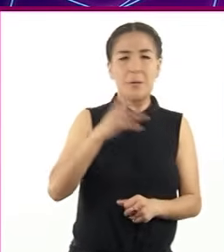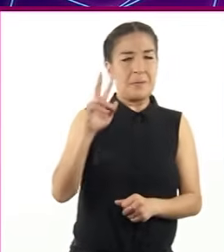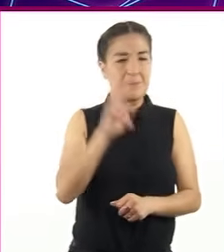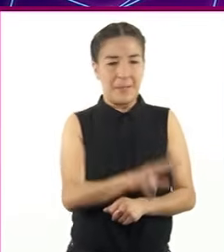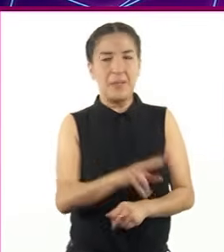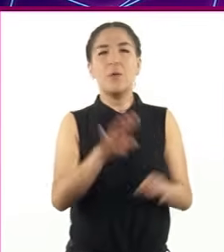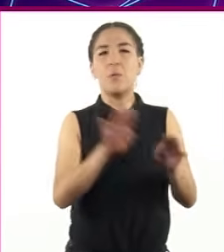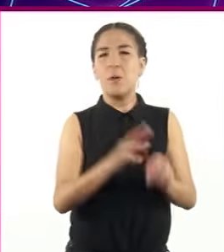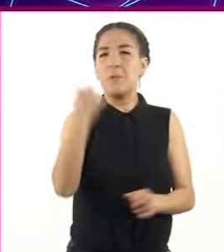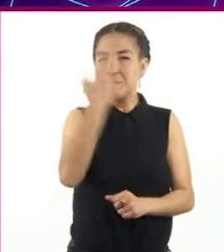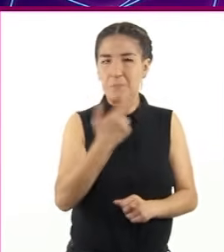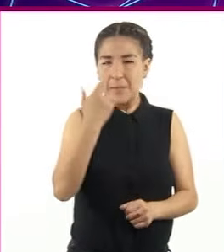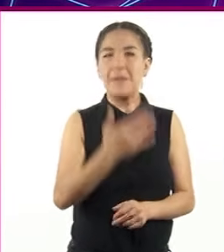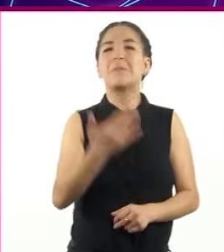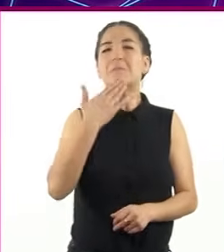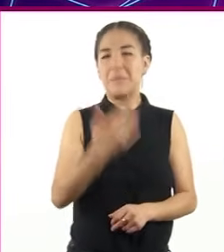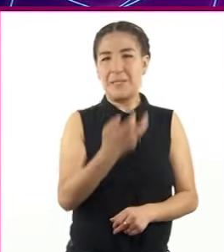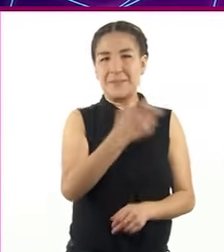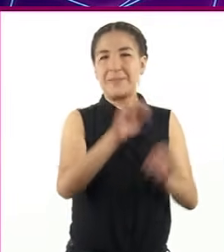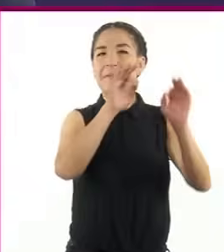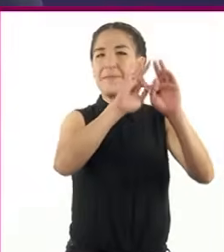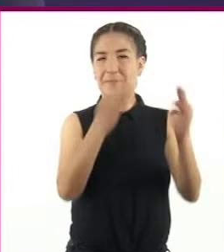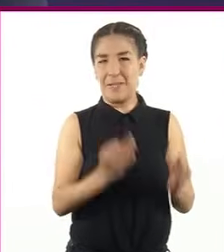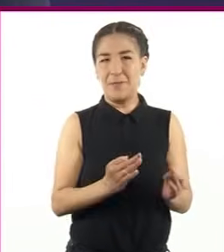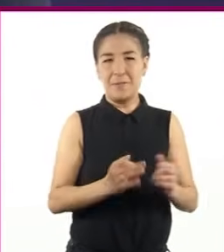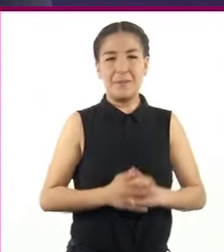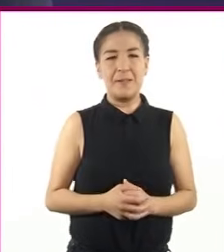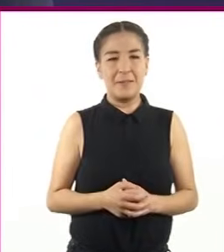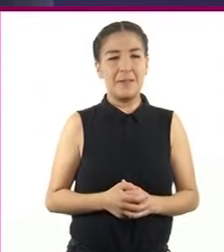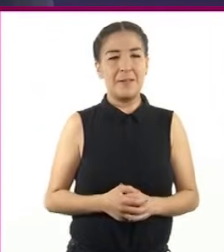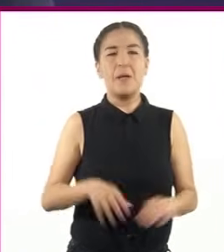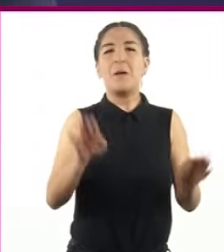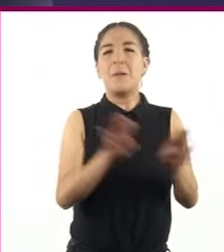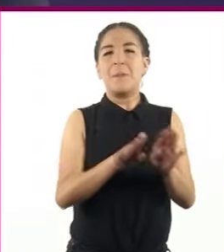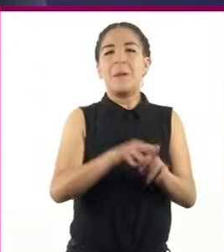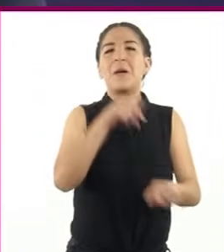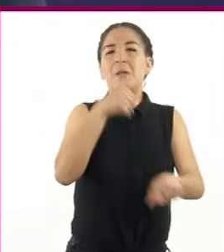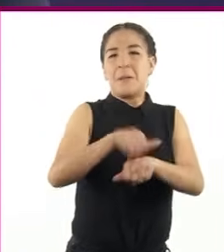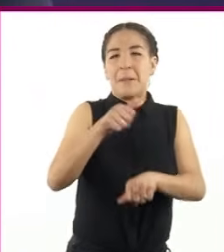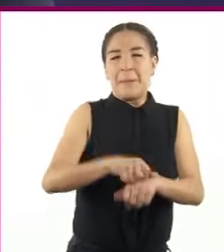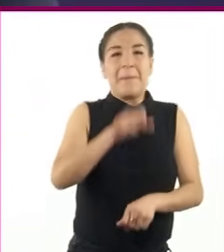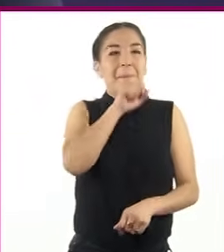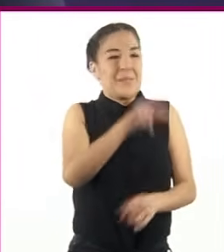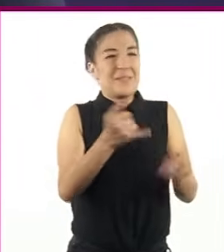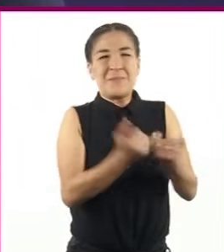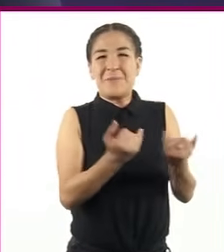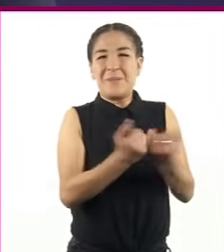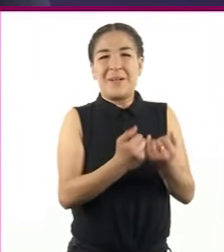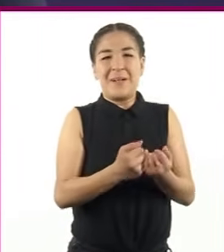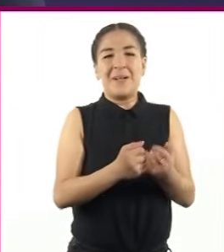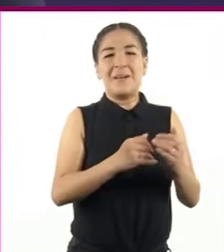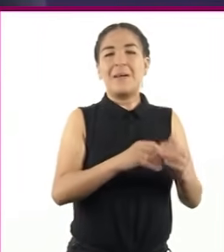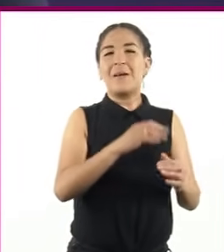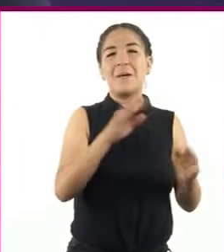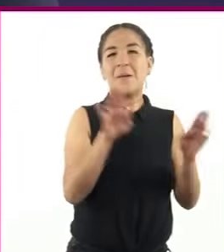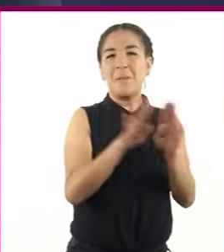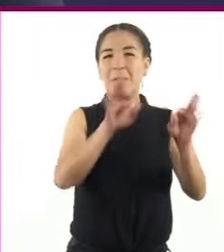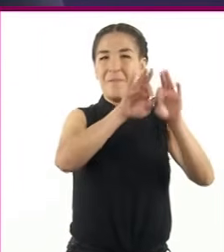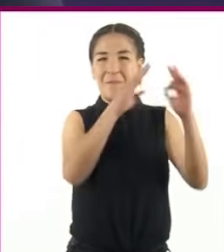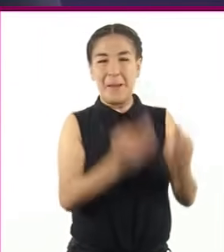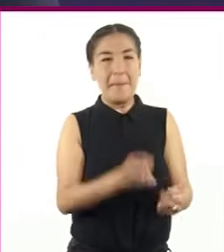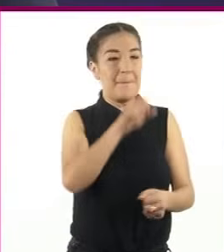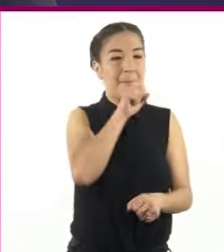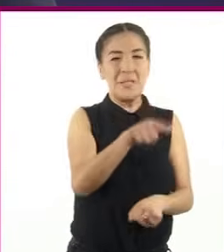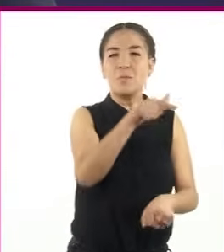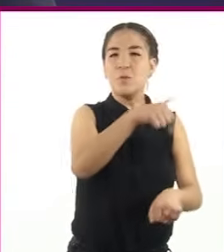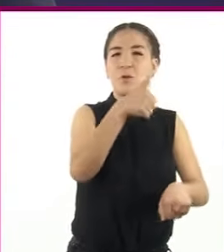seguros de haber analizado correctamente la figura. Como las expresiones provienen del mismo referente, es decir, de la misma figura y el